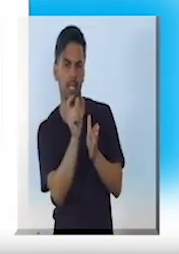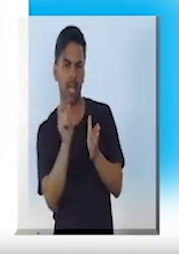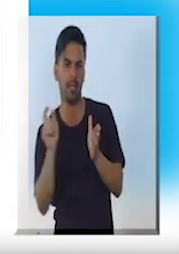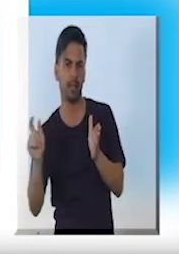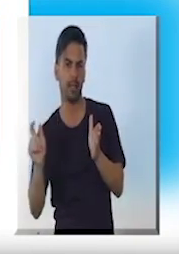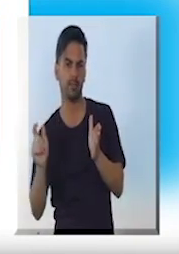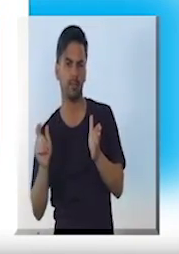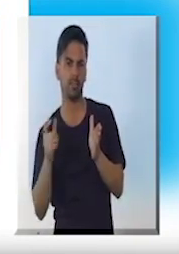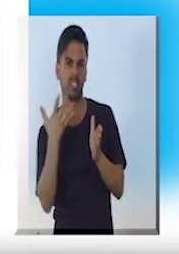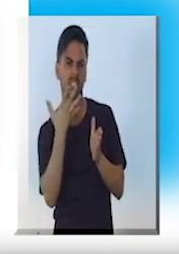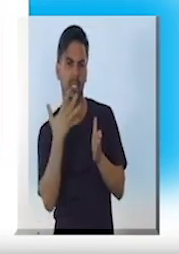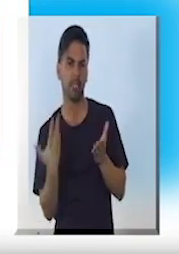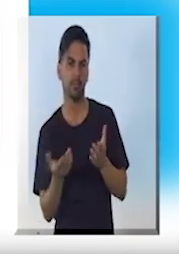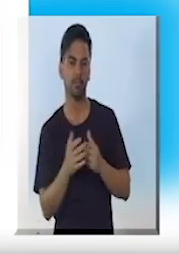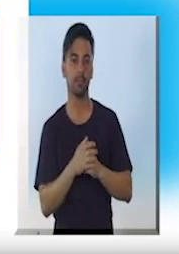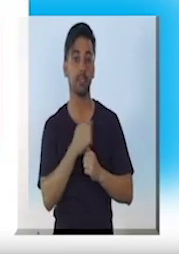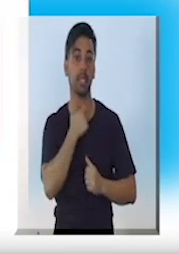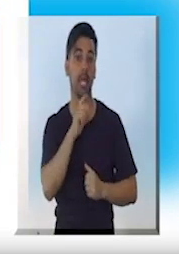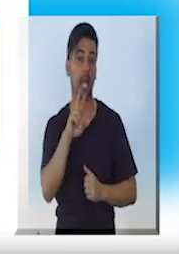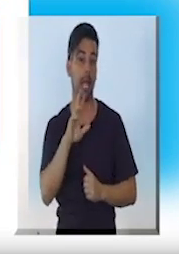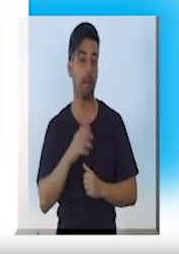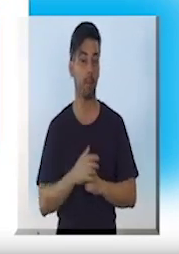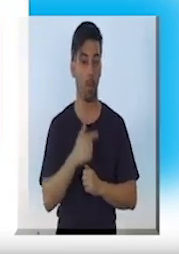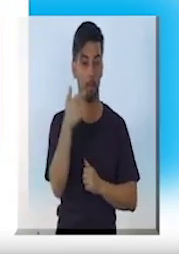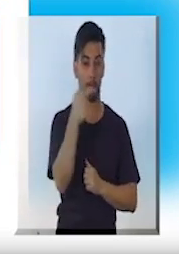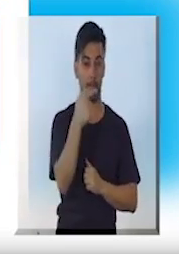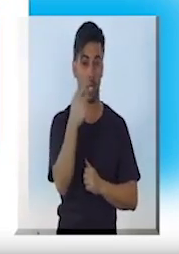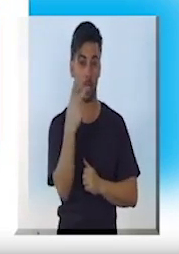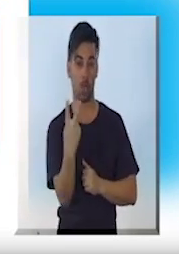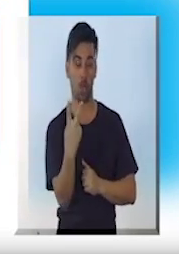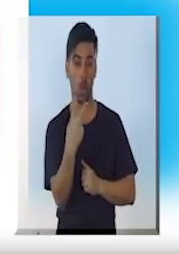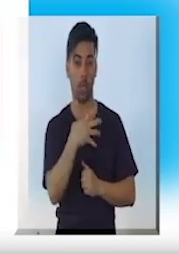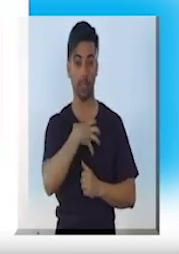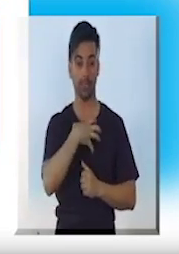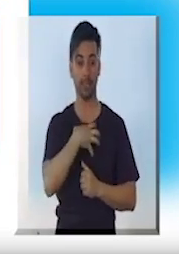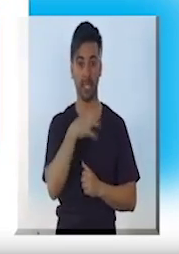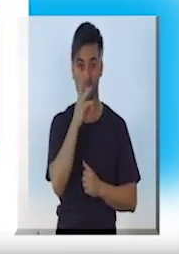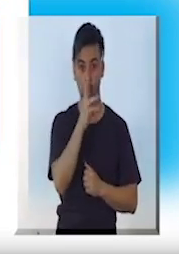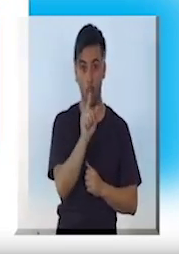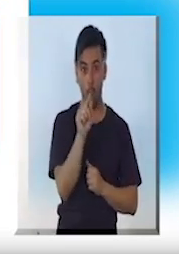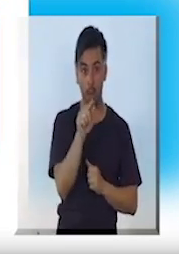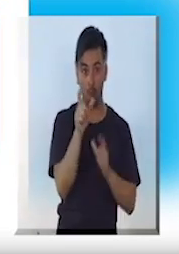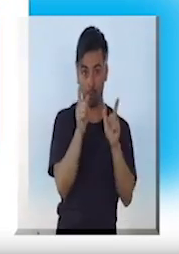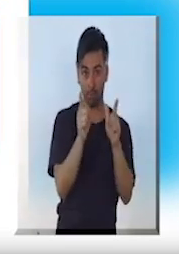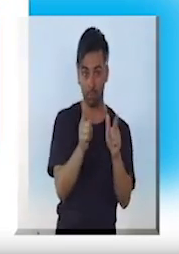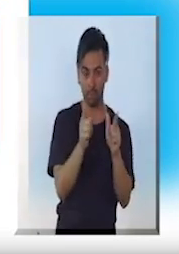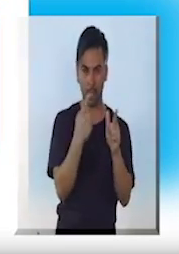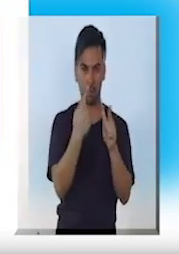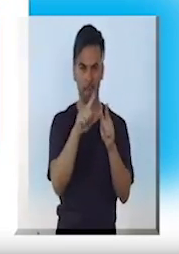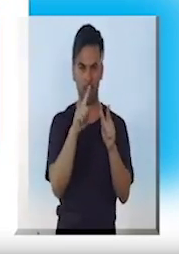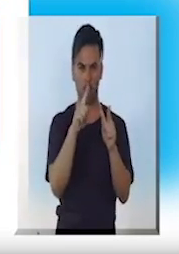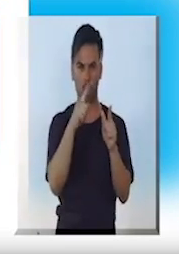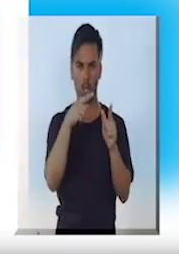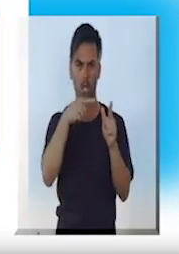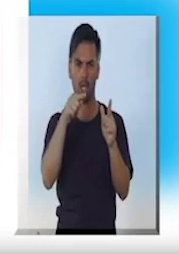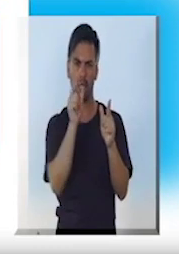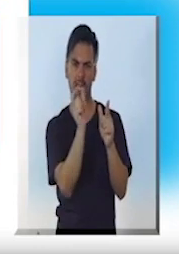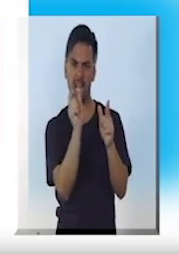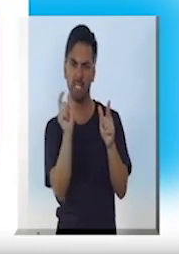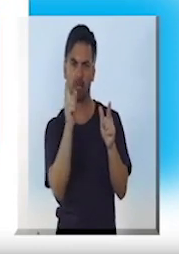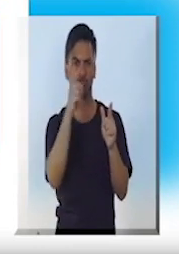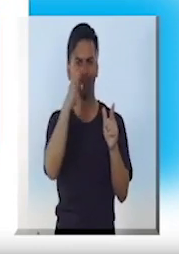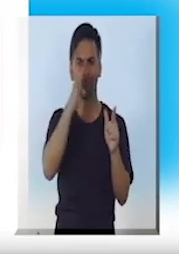2, sí, tiene el factor numérico, pero no aparece la parte literal. Sin embargo, en m elevado a la